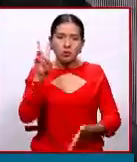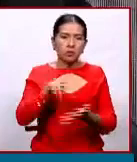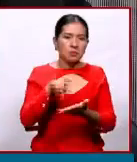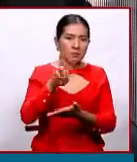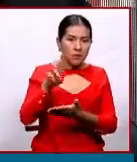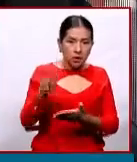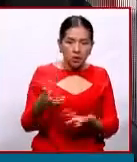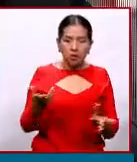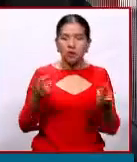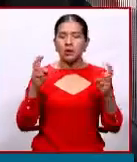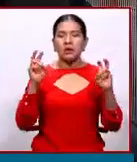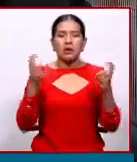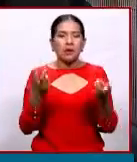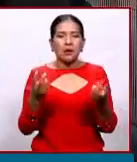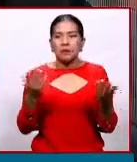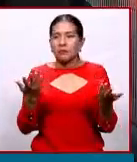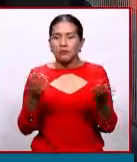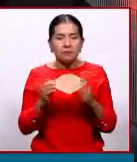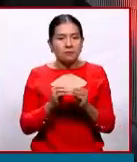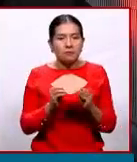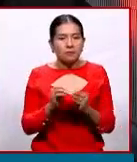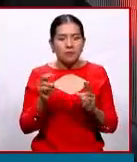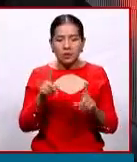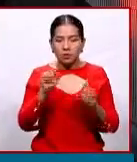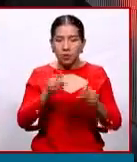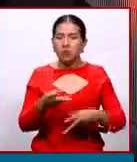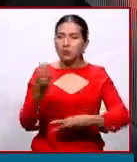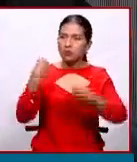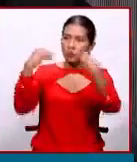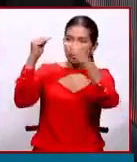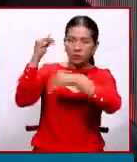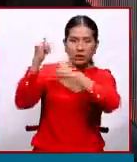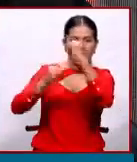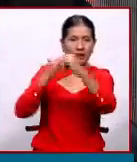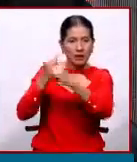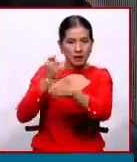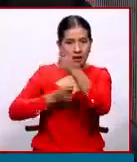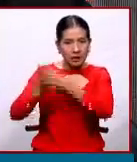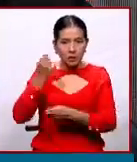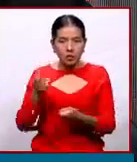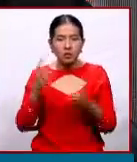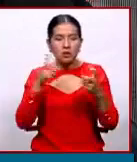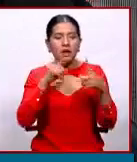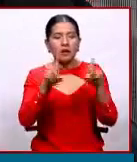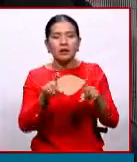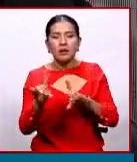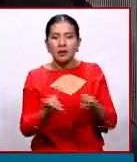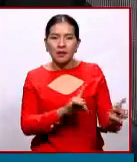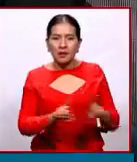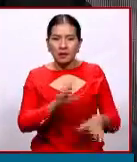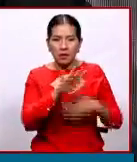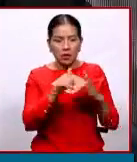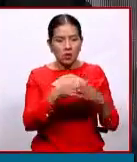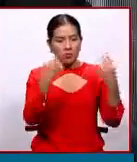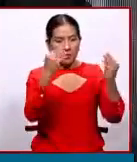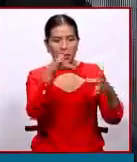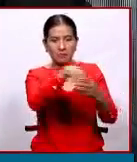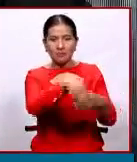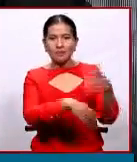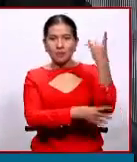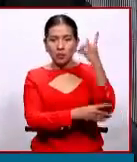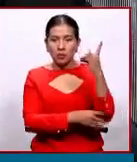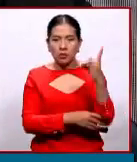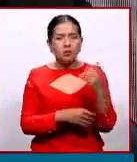en términos de exportaciones, en términos de la dinamización del mercado interno en Bolivia, ¿hay